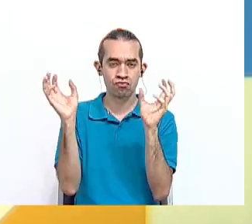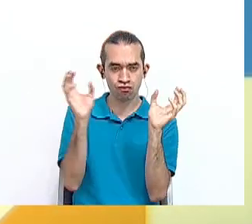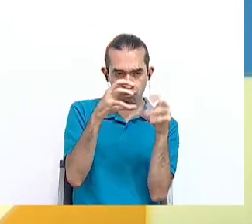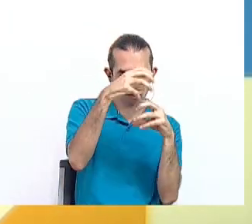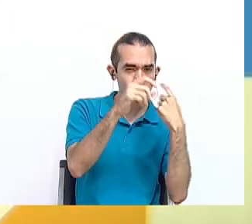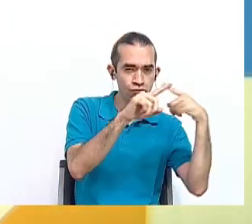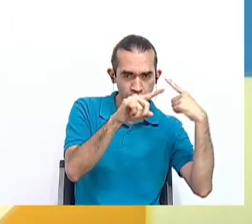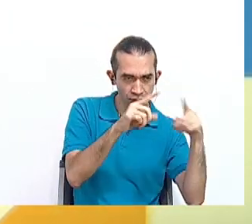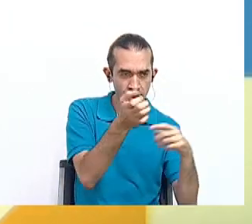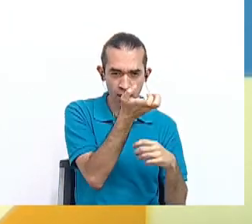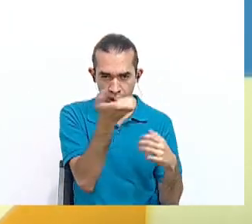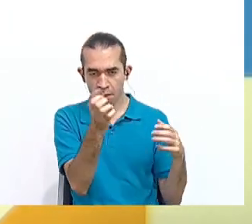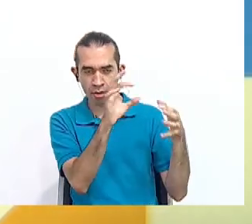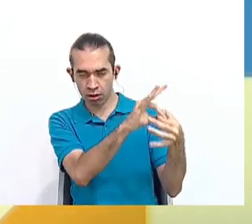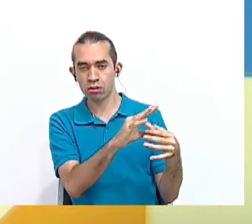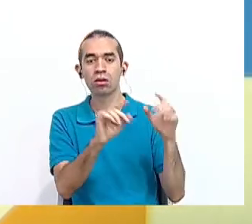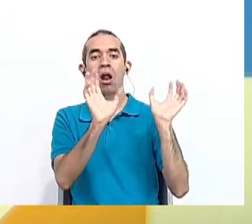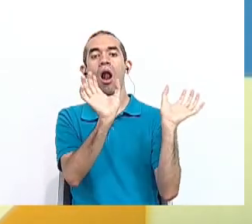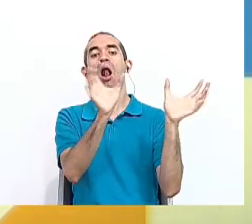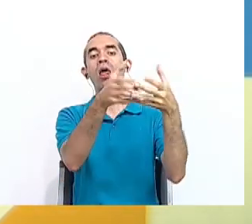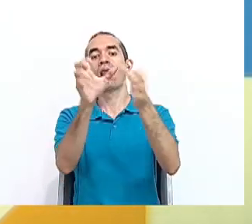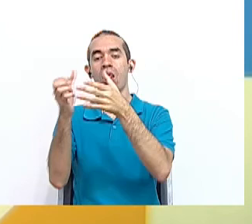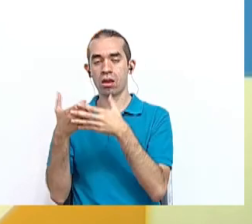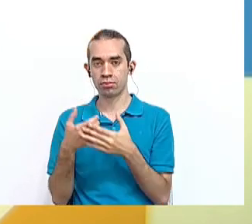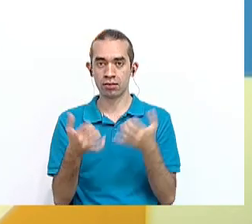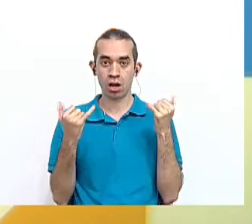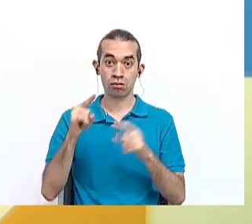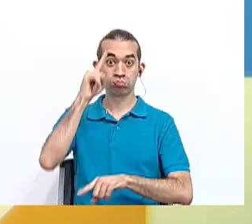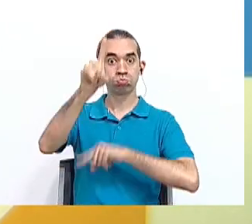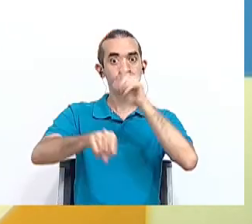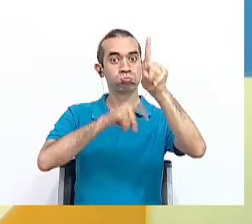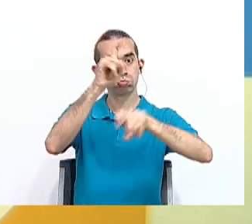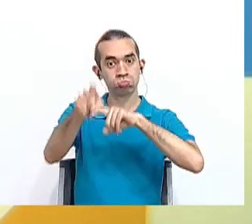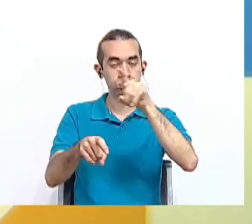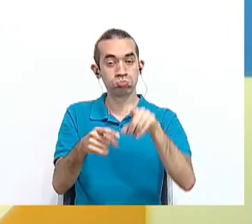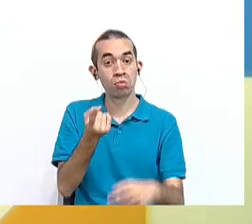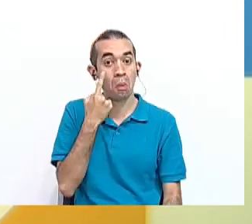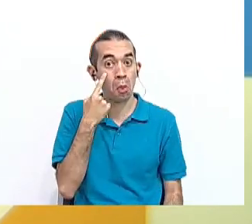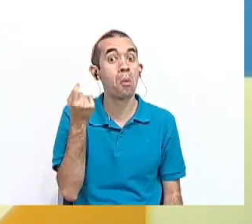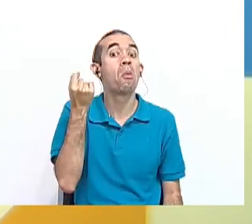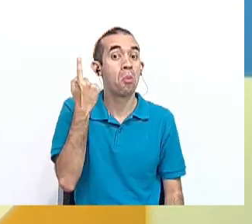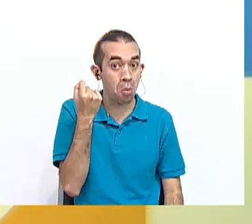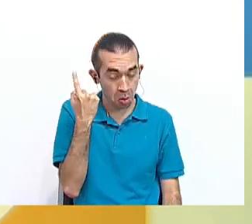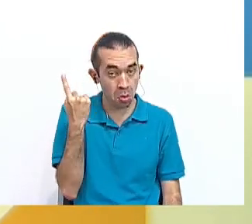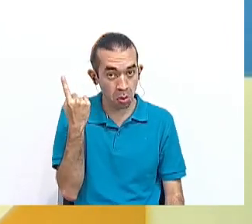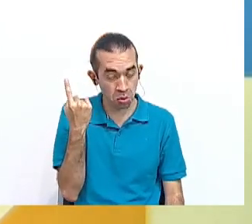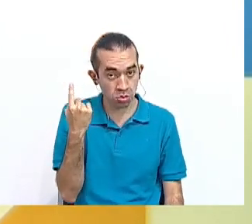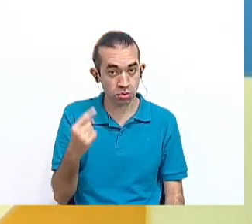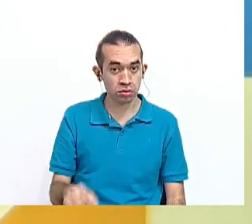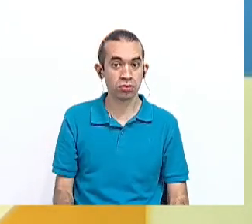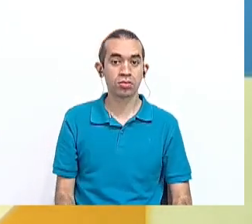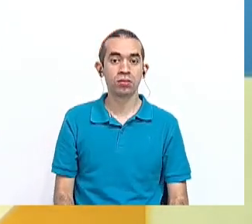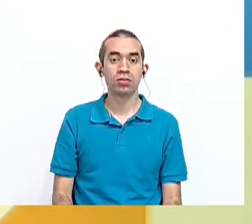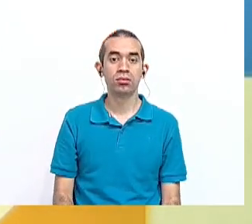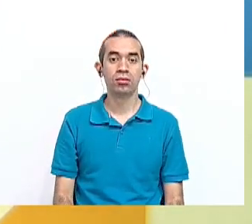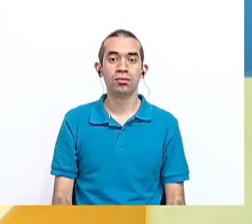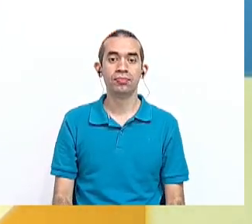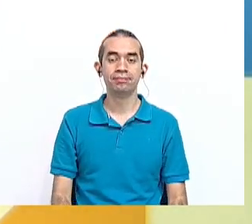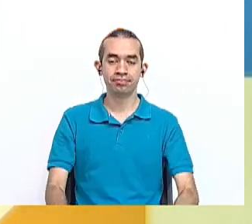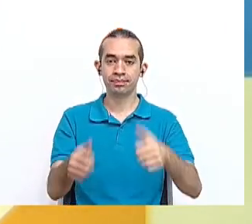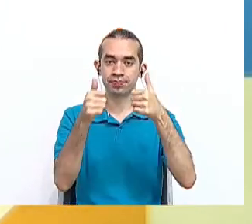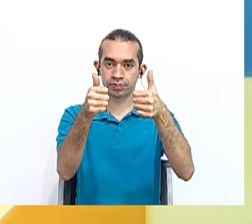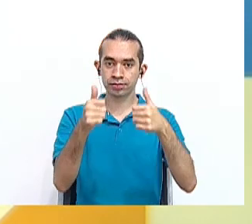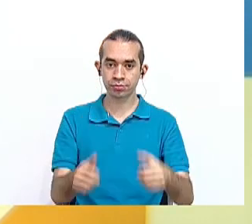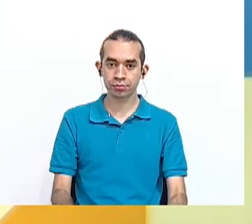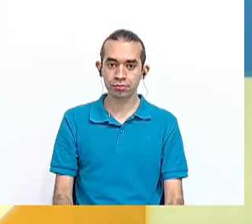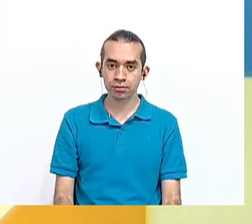su clasificación. Vamos a hacerle unas preguntitas a ver si comprendieron lo que llevamos hasta el momento. Muy bien.